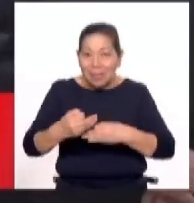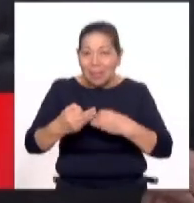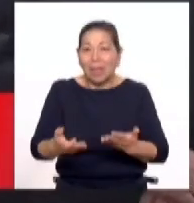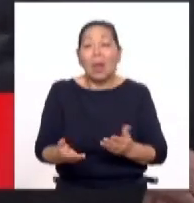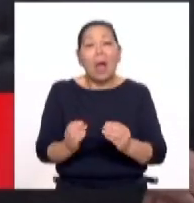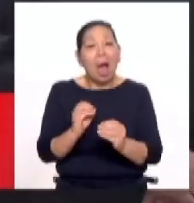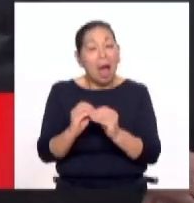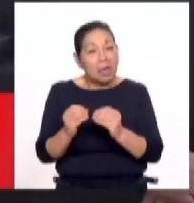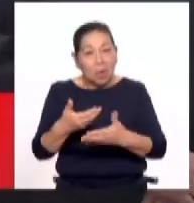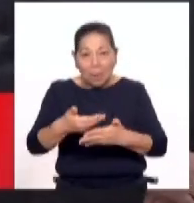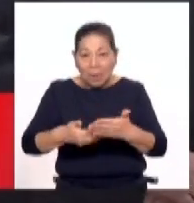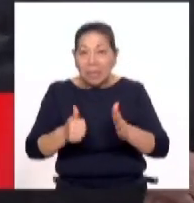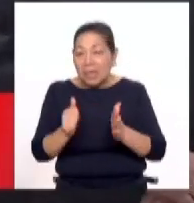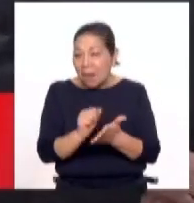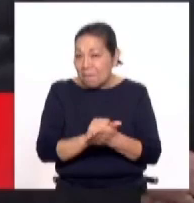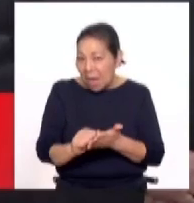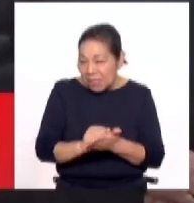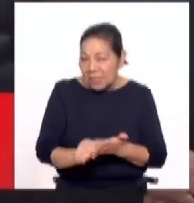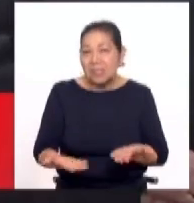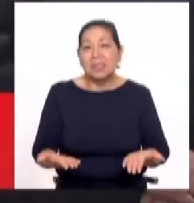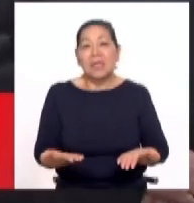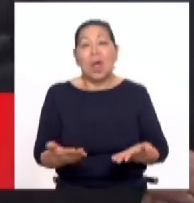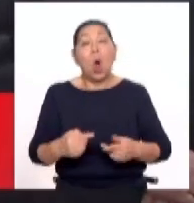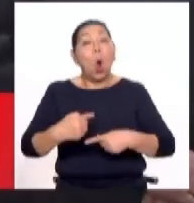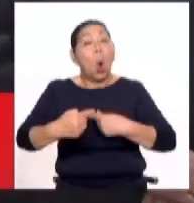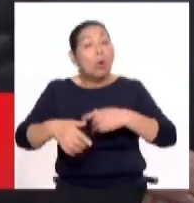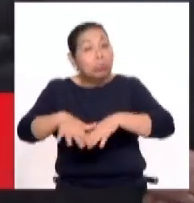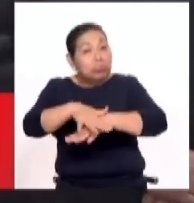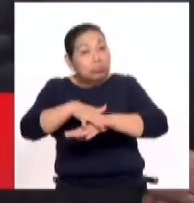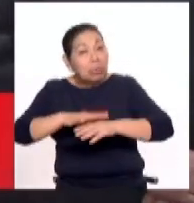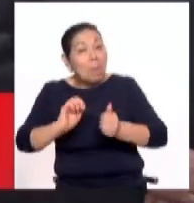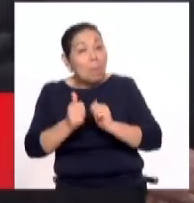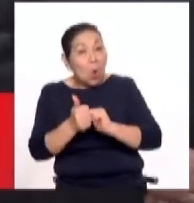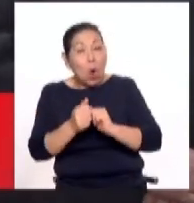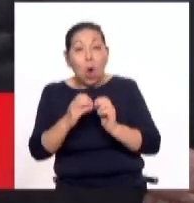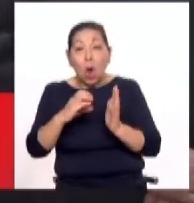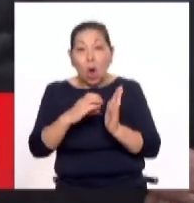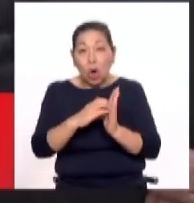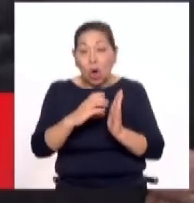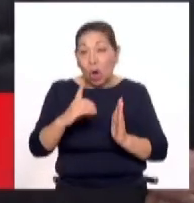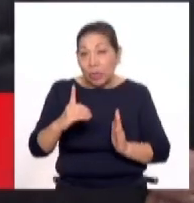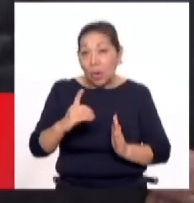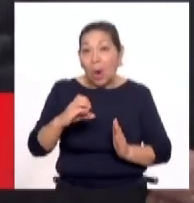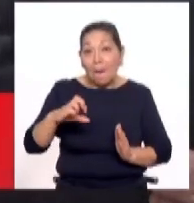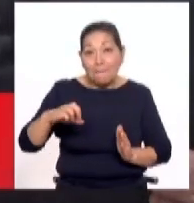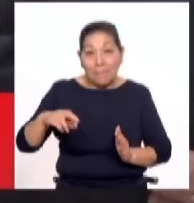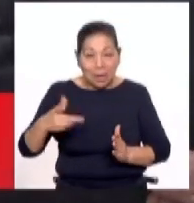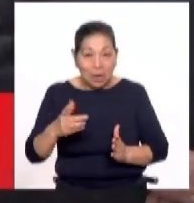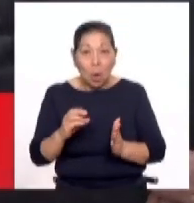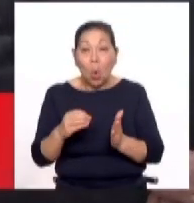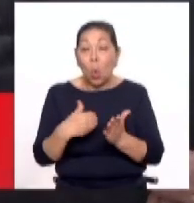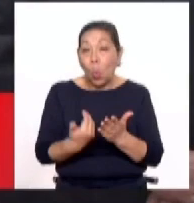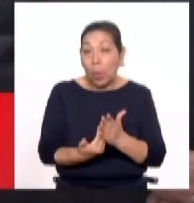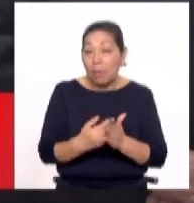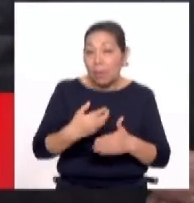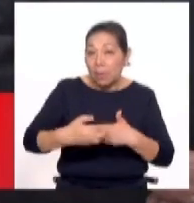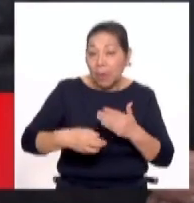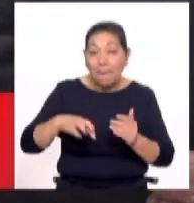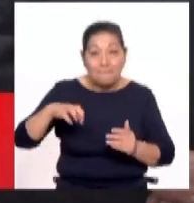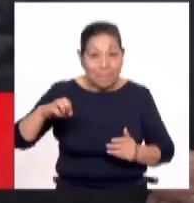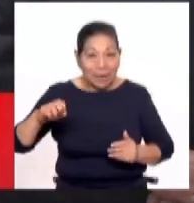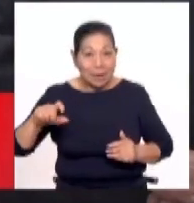la regularización por 6 meses y otras modificatorias del Código Penal y del nuevo Código Procesal